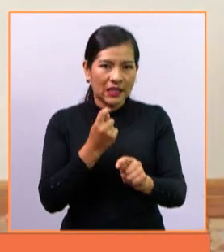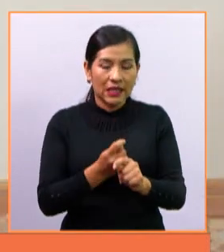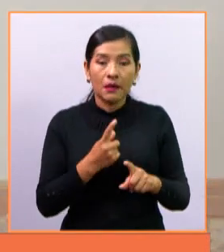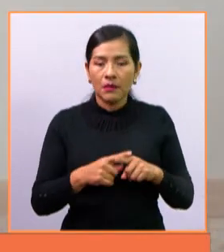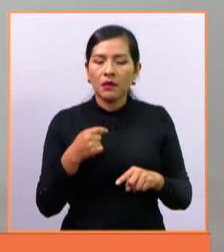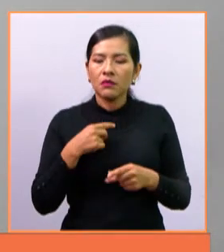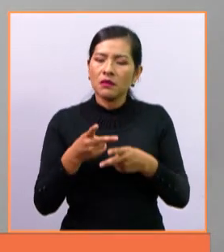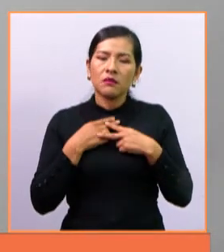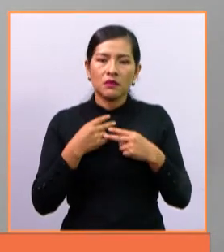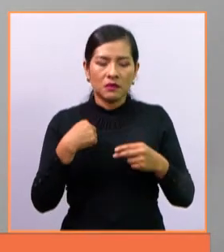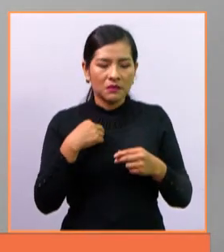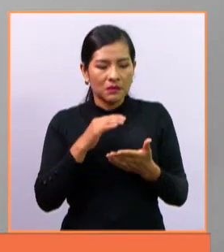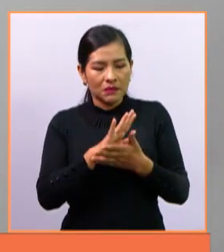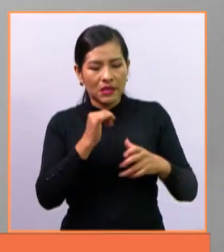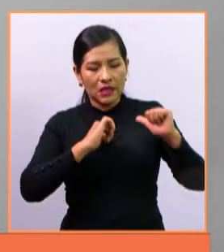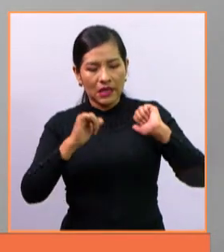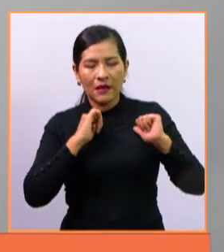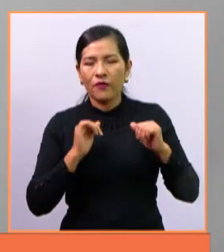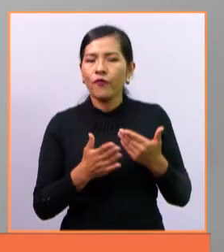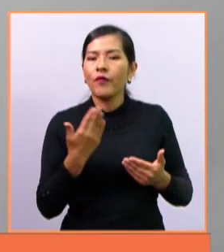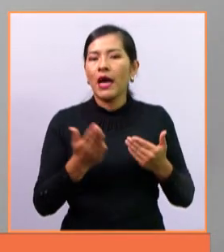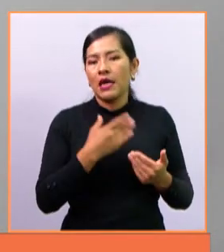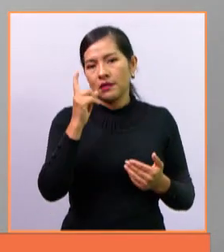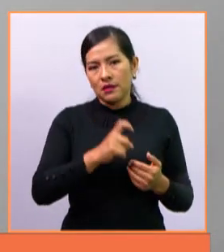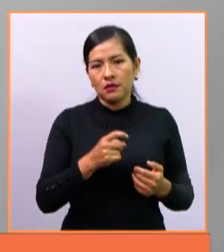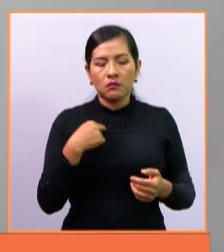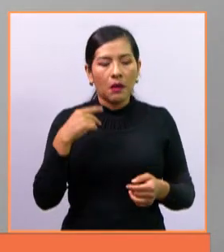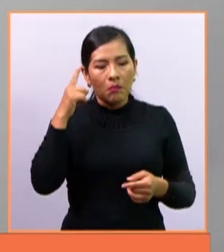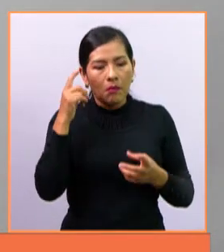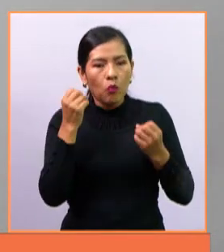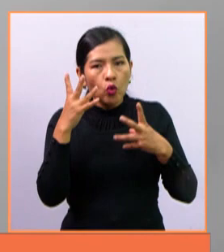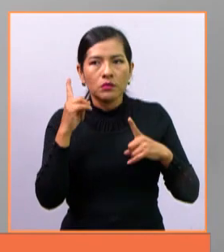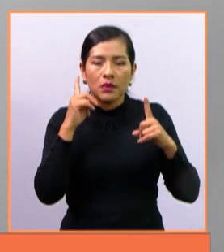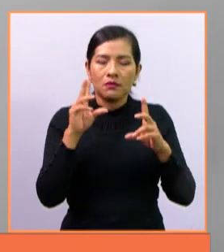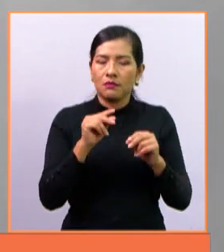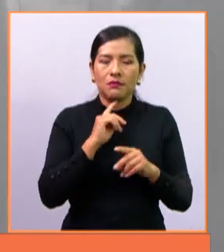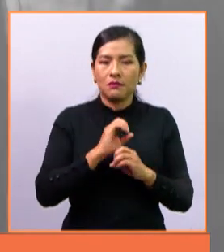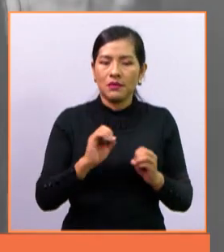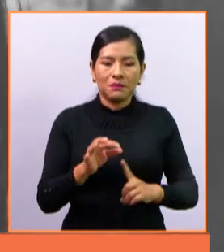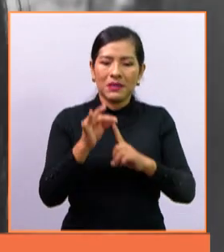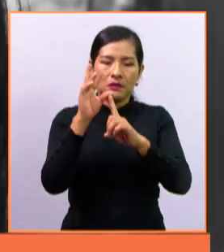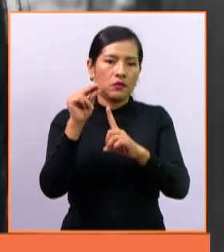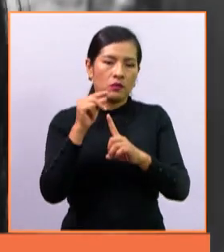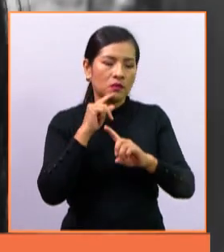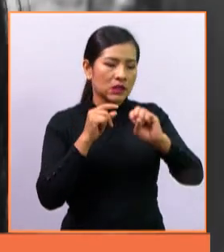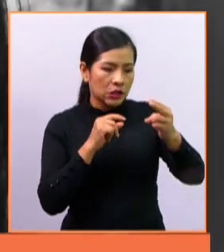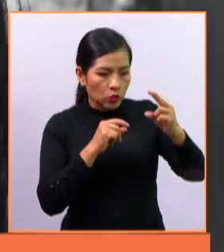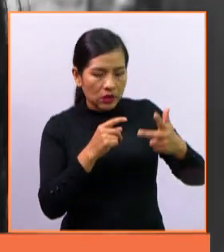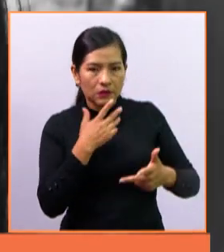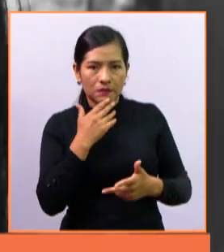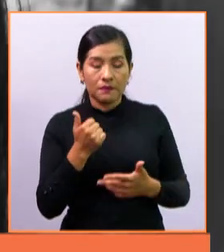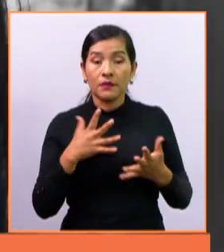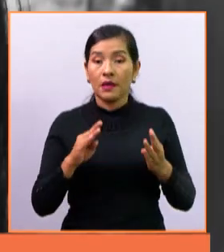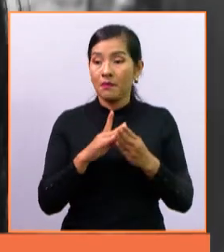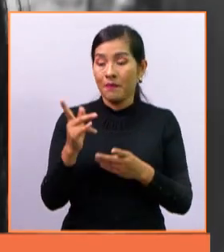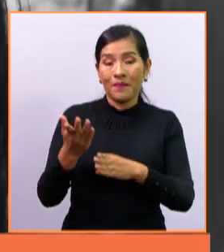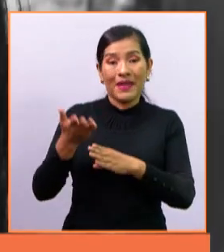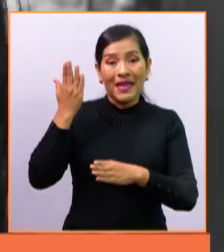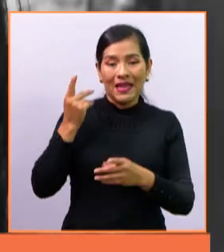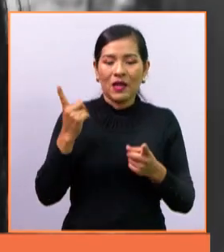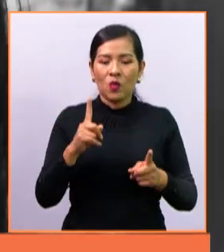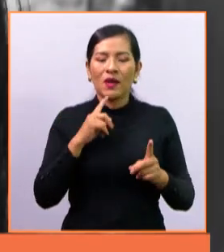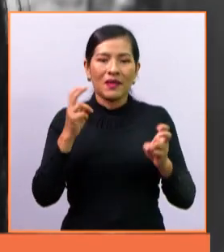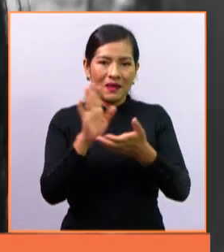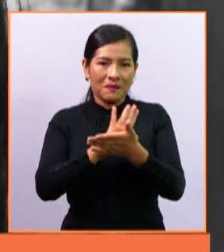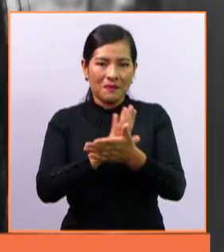¿no? Que no tengo que estar pensando demasiado en el personaje. Pero cuando hicimos Barba Azul, ella era la directora de Barba Azul